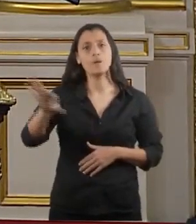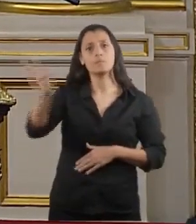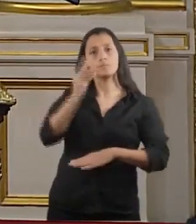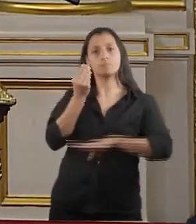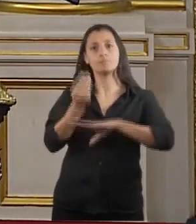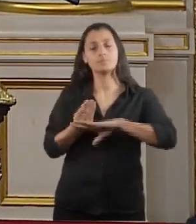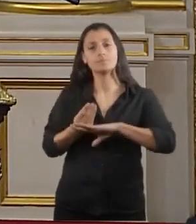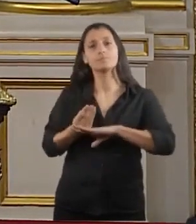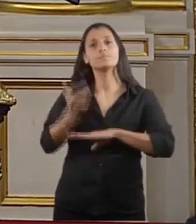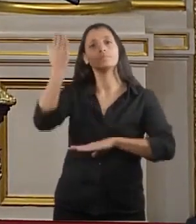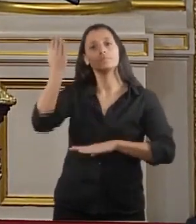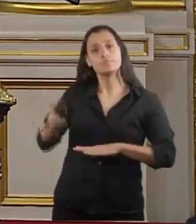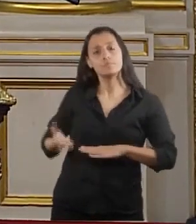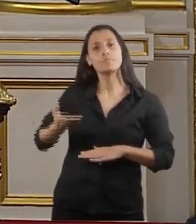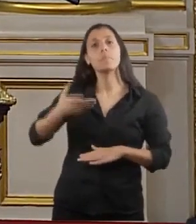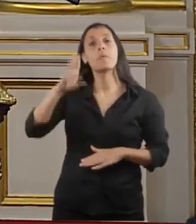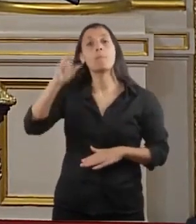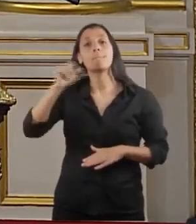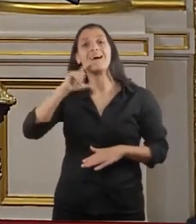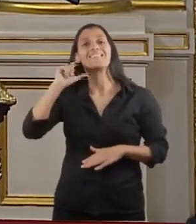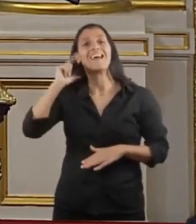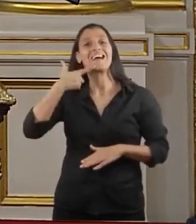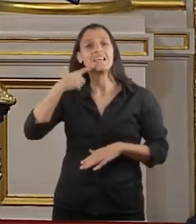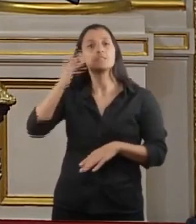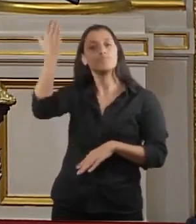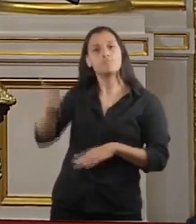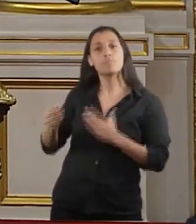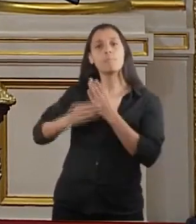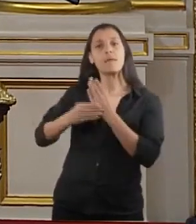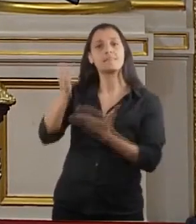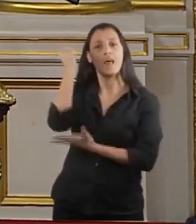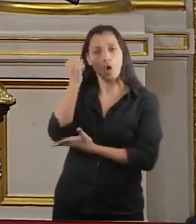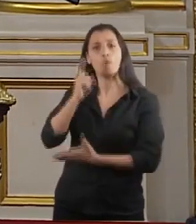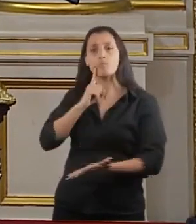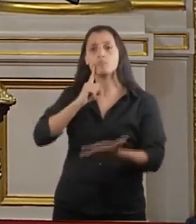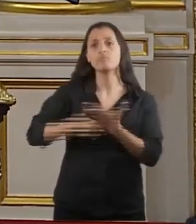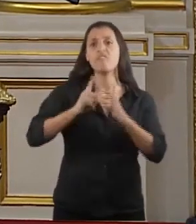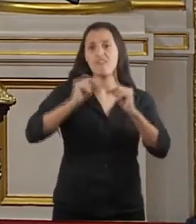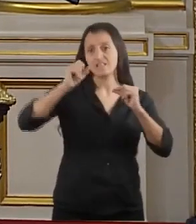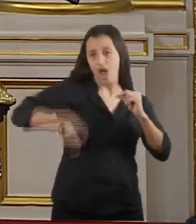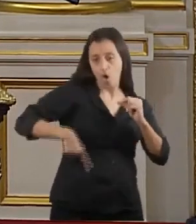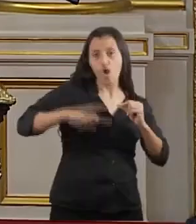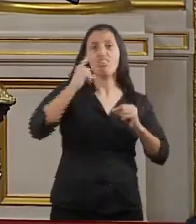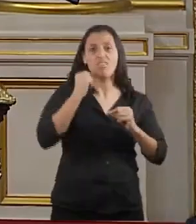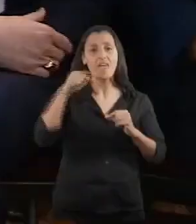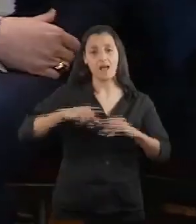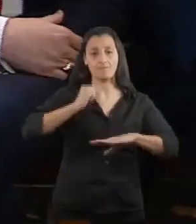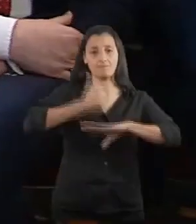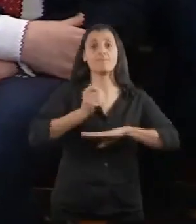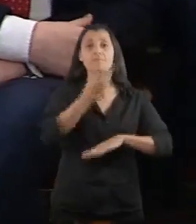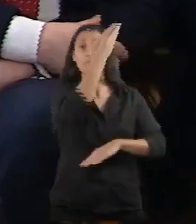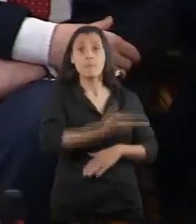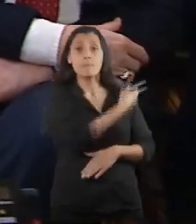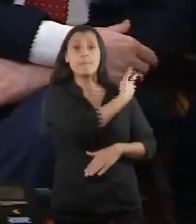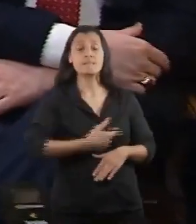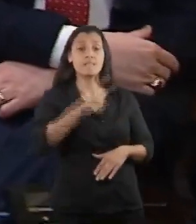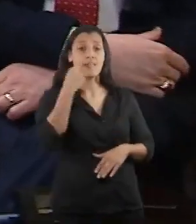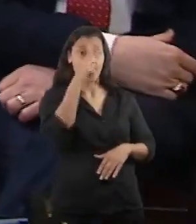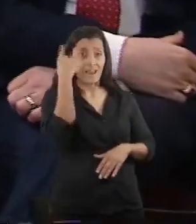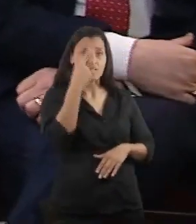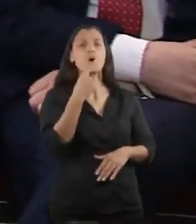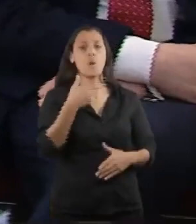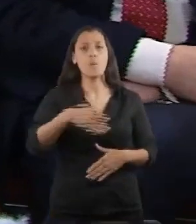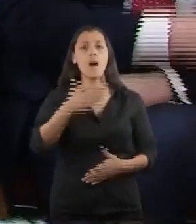licenciada Silvina Aída bataquis designada ministra de economía por decreto de fecha de hoy aquí en el señor presidente de la nación